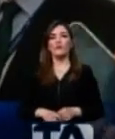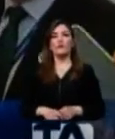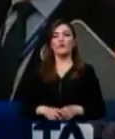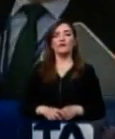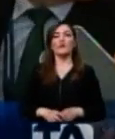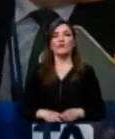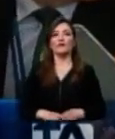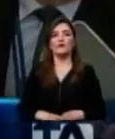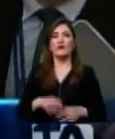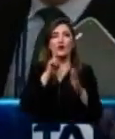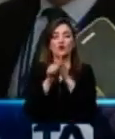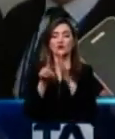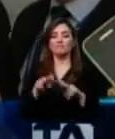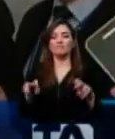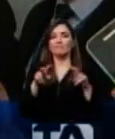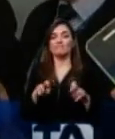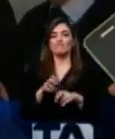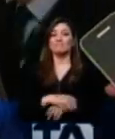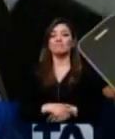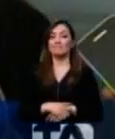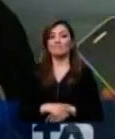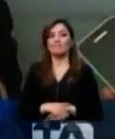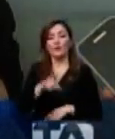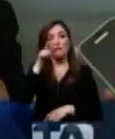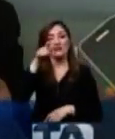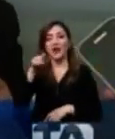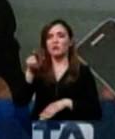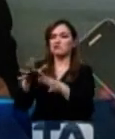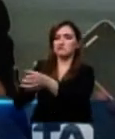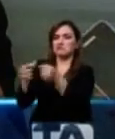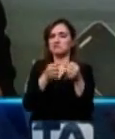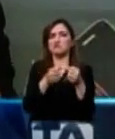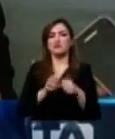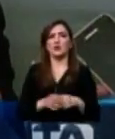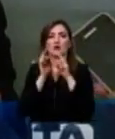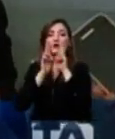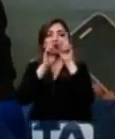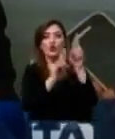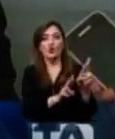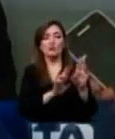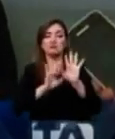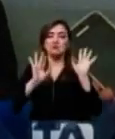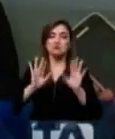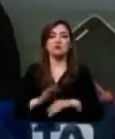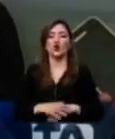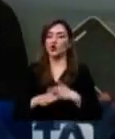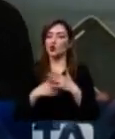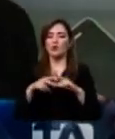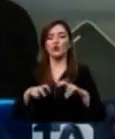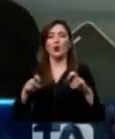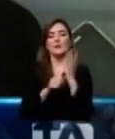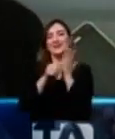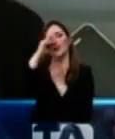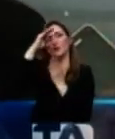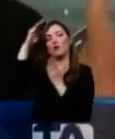hecho suscitado sobre los investigadores que le fueron retirados a la fiscal y los términos en los que ha respondido aquello y la historia interior con la